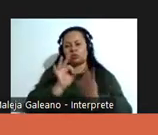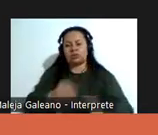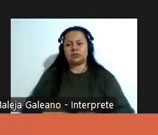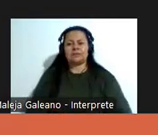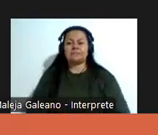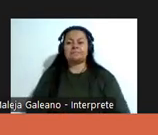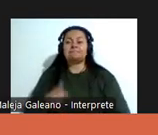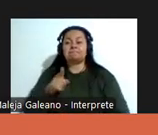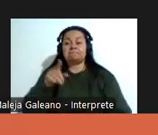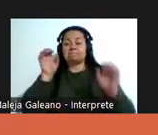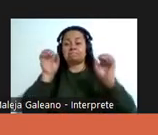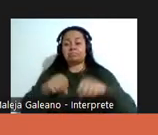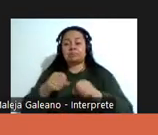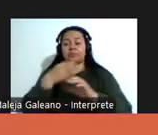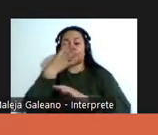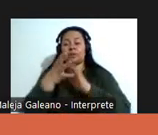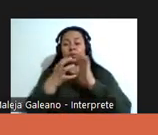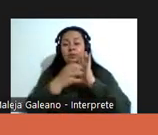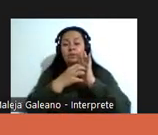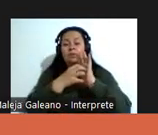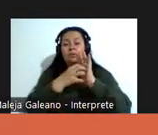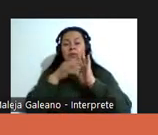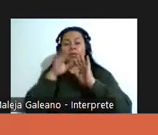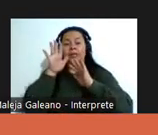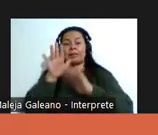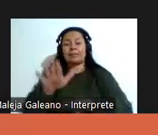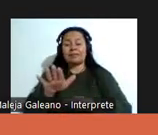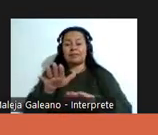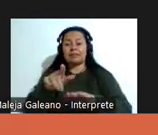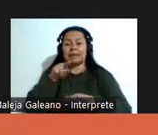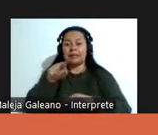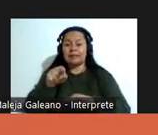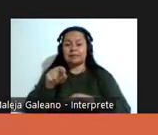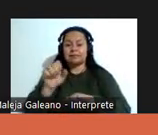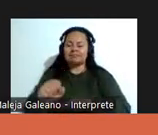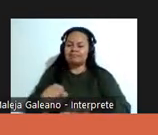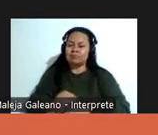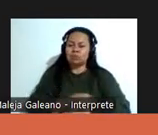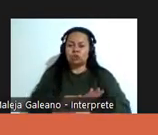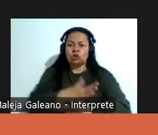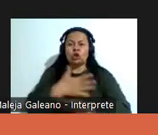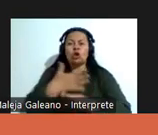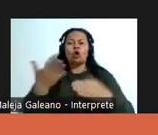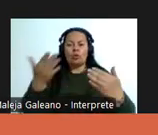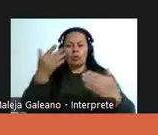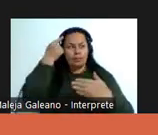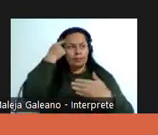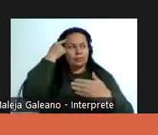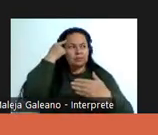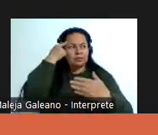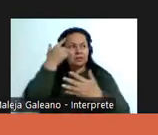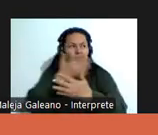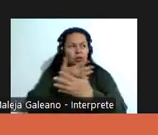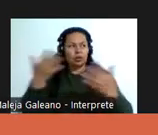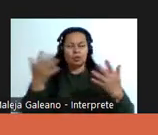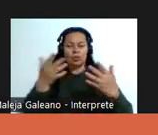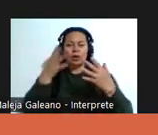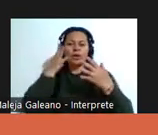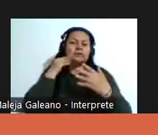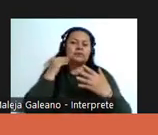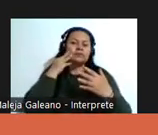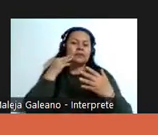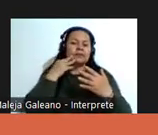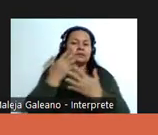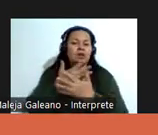Y le ponen un icono que represente esa emoción acerca de cómo pensaron esa experiencia